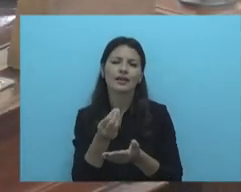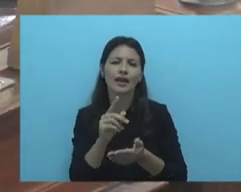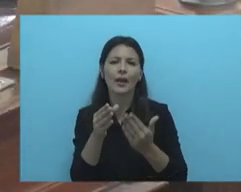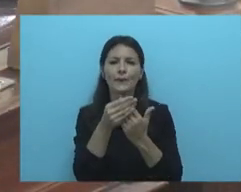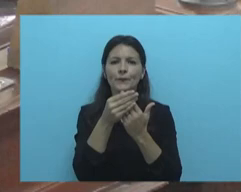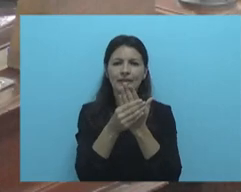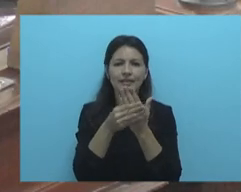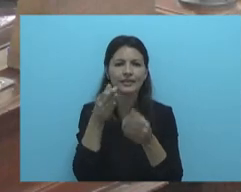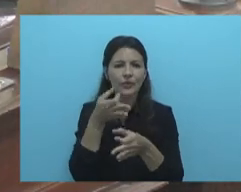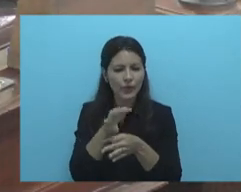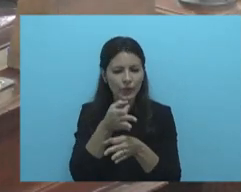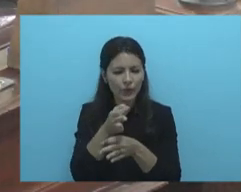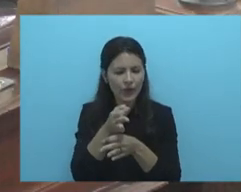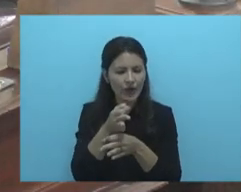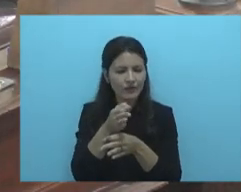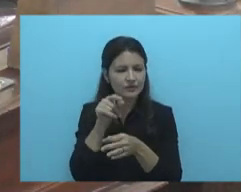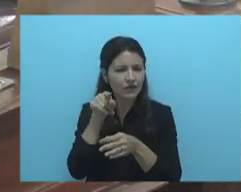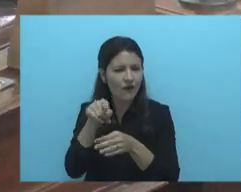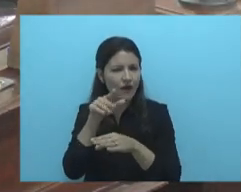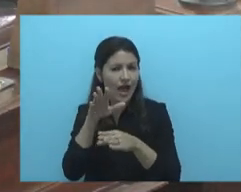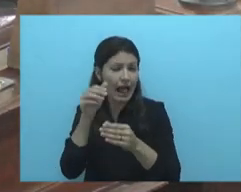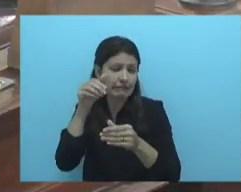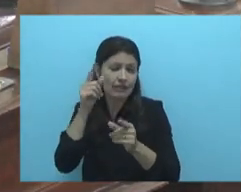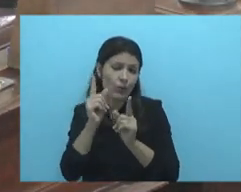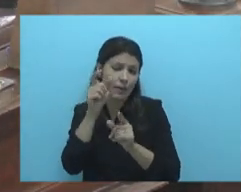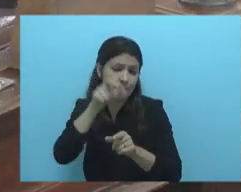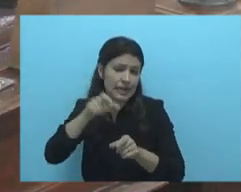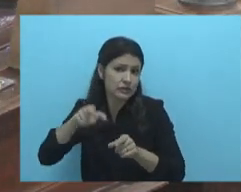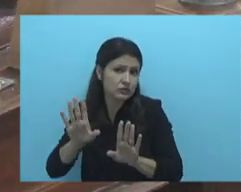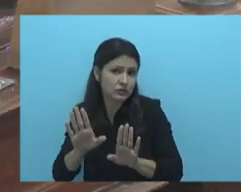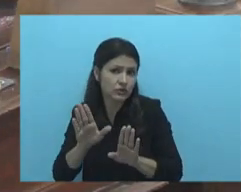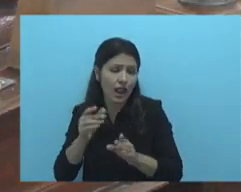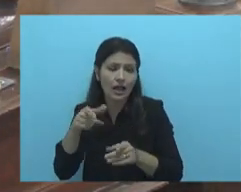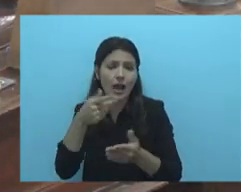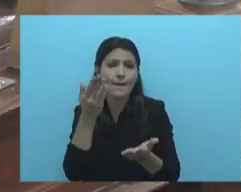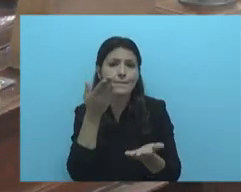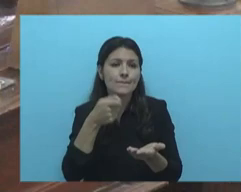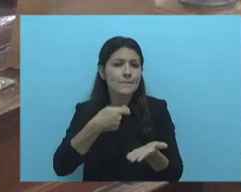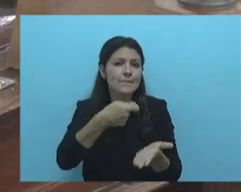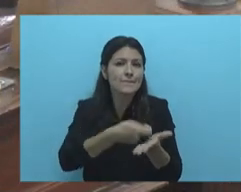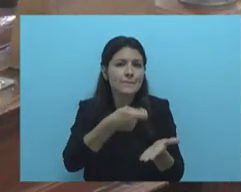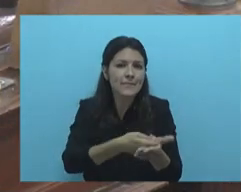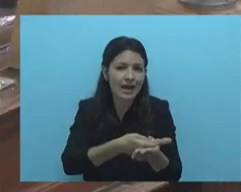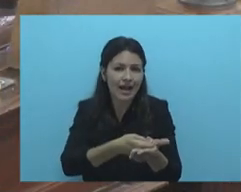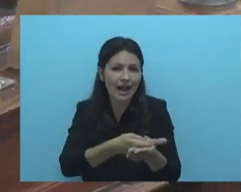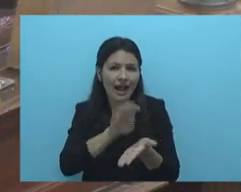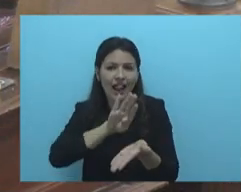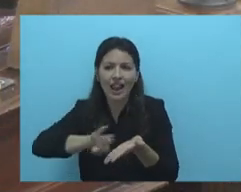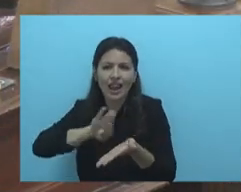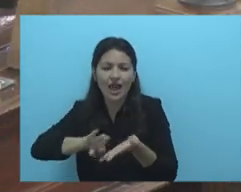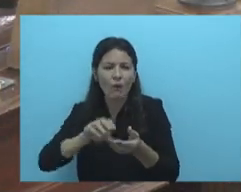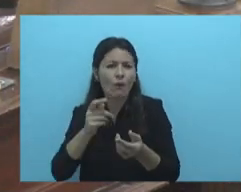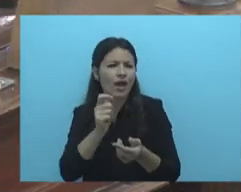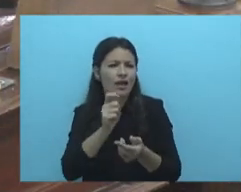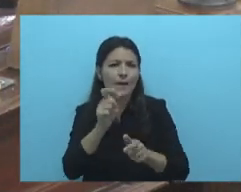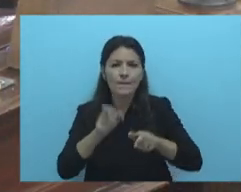Ministerio de Educación pueda pagar lo que debe, que es a los docentes de ajedrez, docentes de ajedrez que en